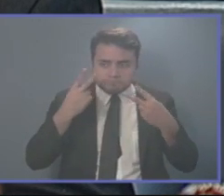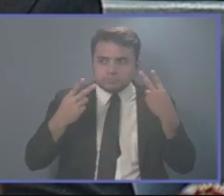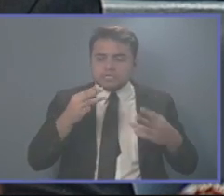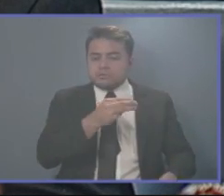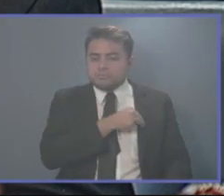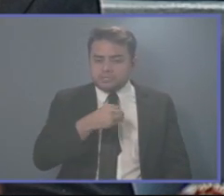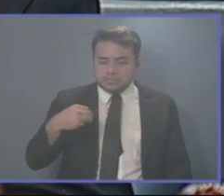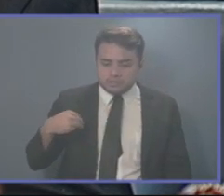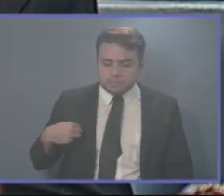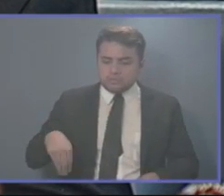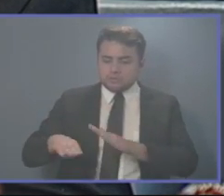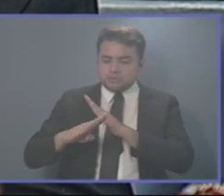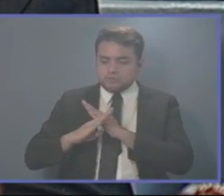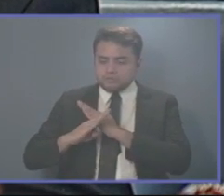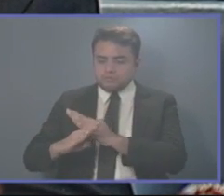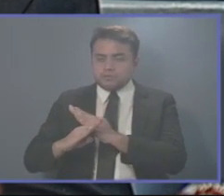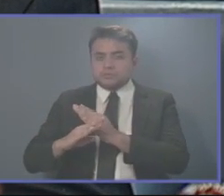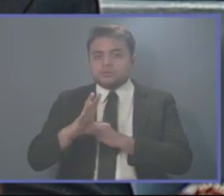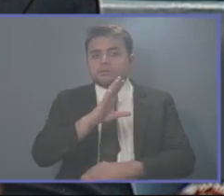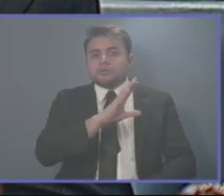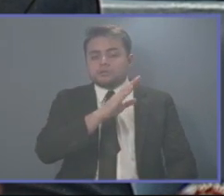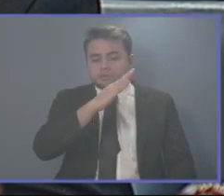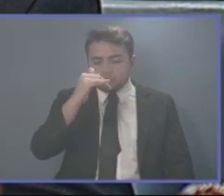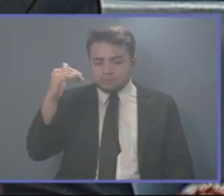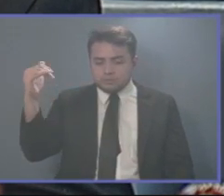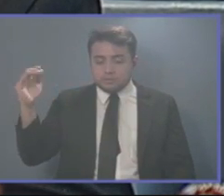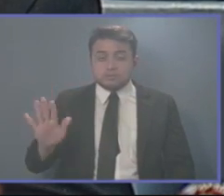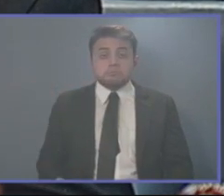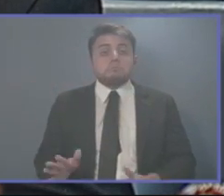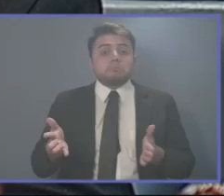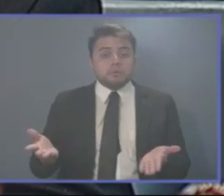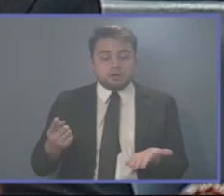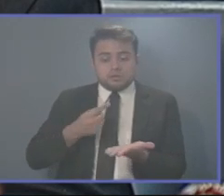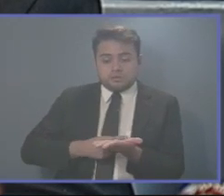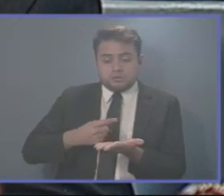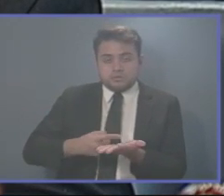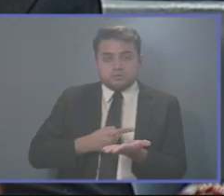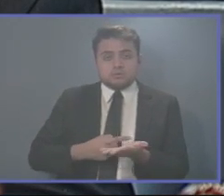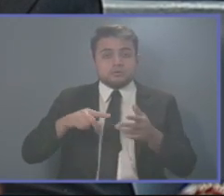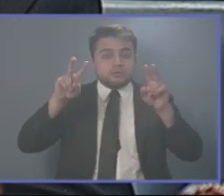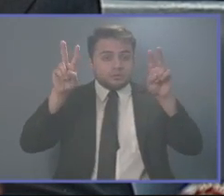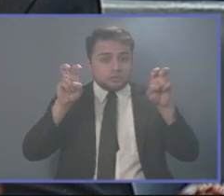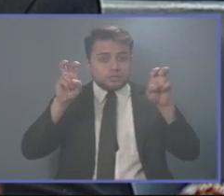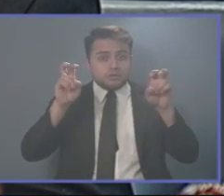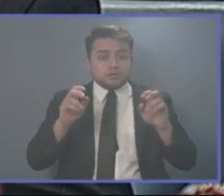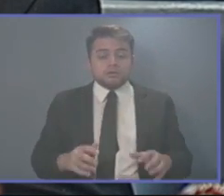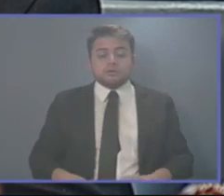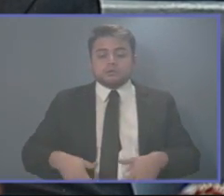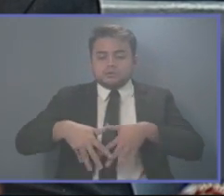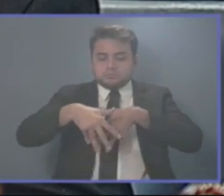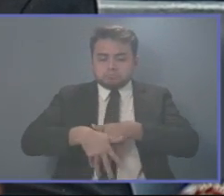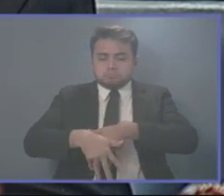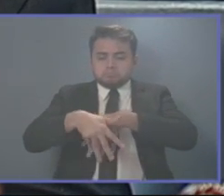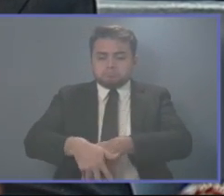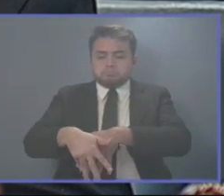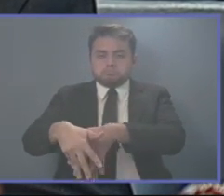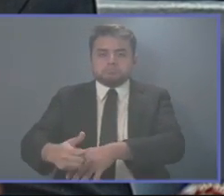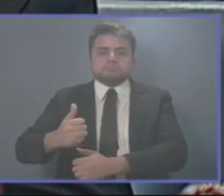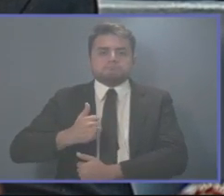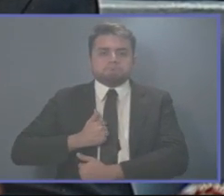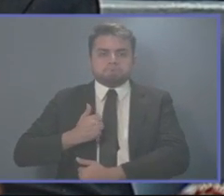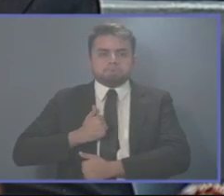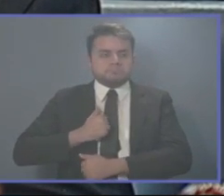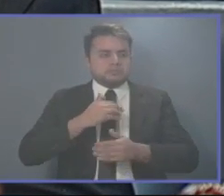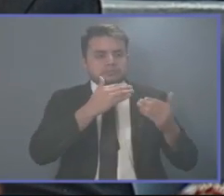nacional a fin de tratar aspectos relacionados con las tropas que se encuentran desplegadas en las